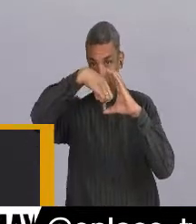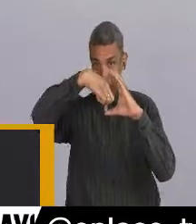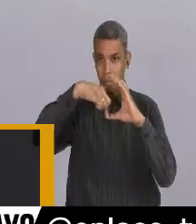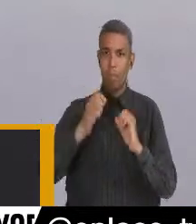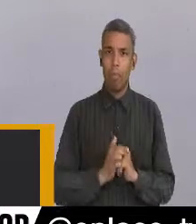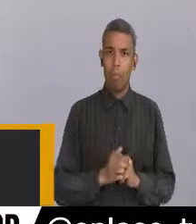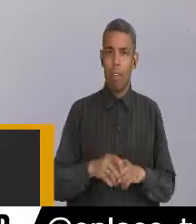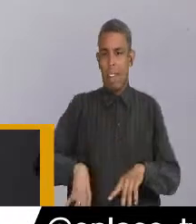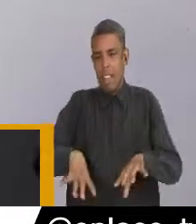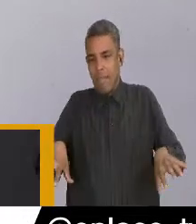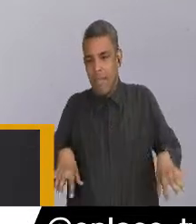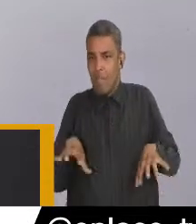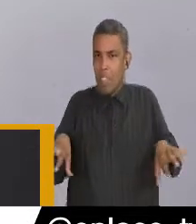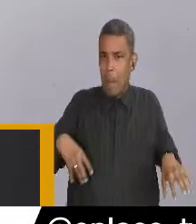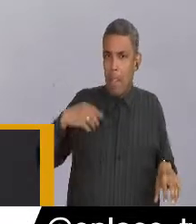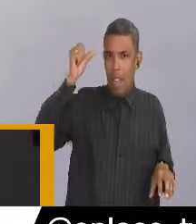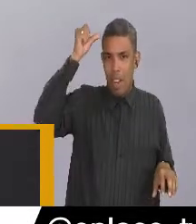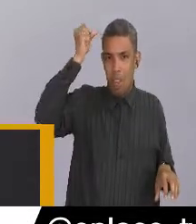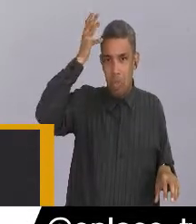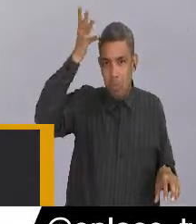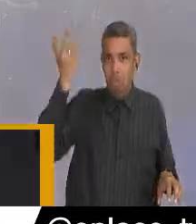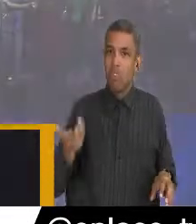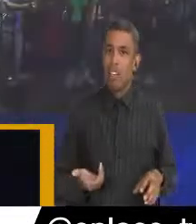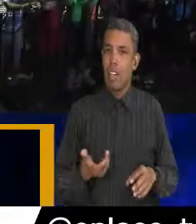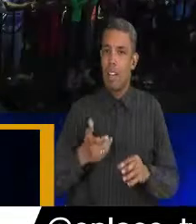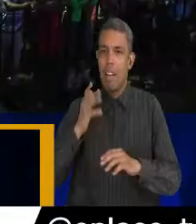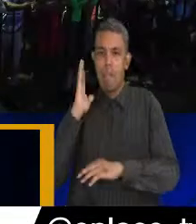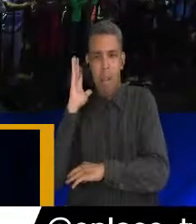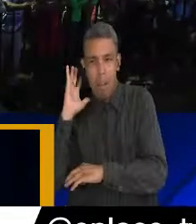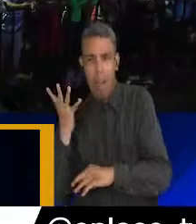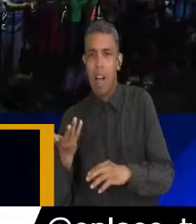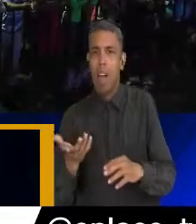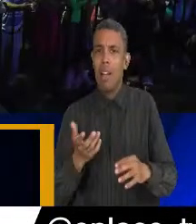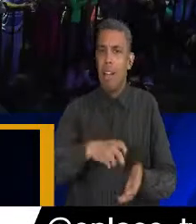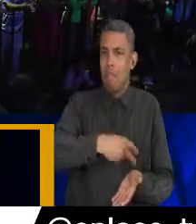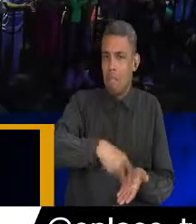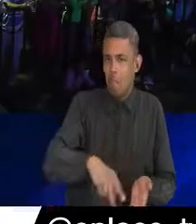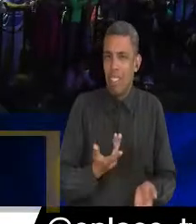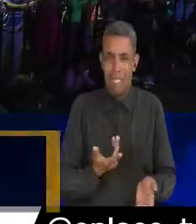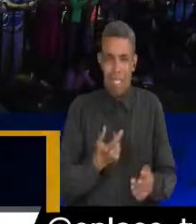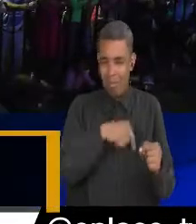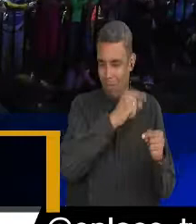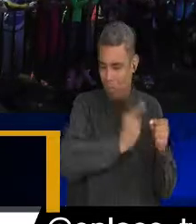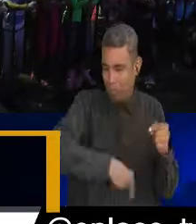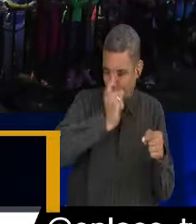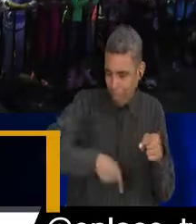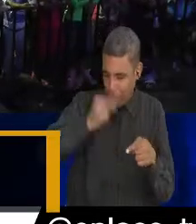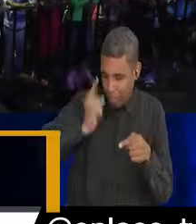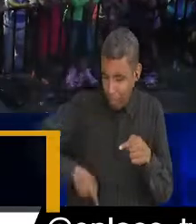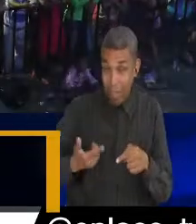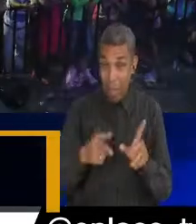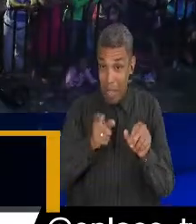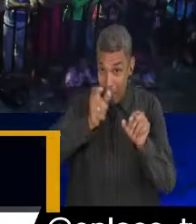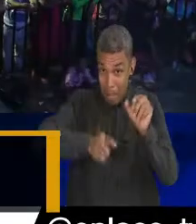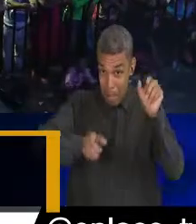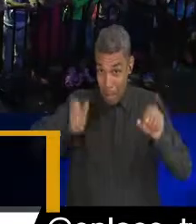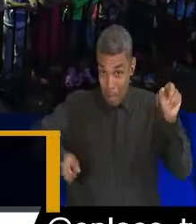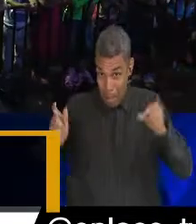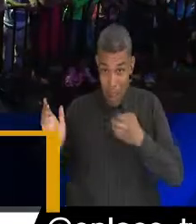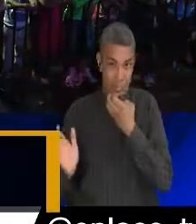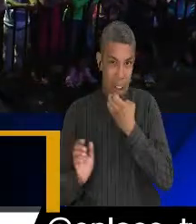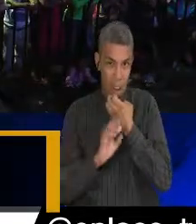lúdicas, con mucha música, conversatorios, personajes barranqueños que han hecho historia no solo a nivel local, sino a nivel país y a